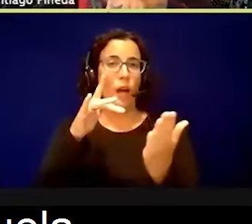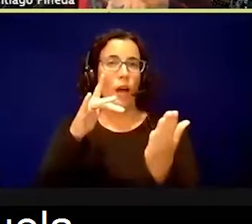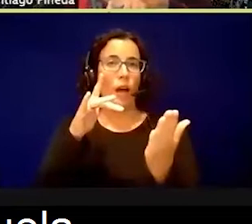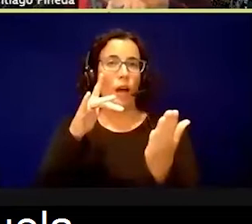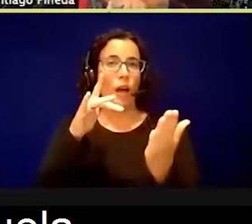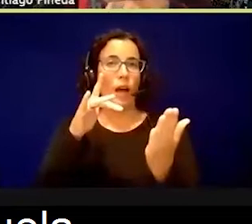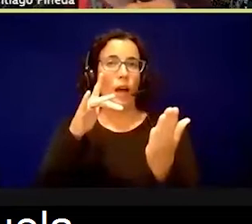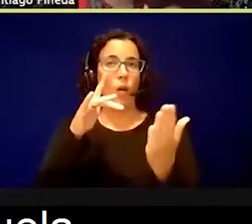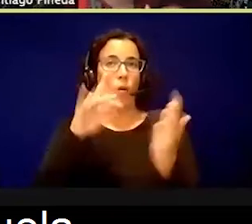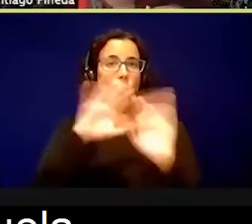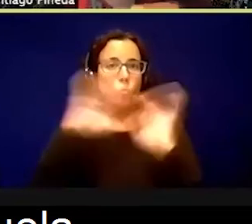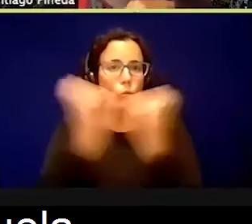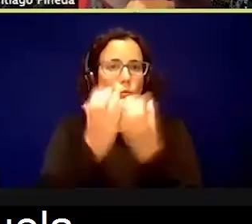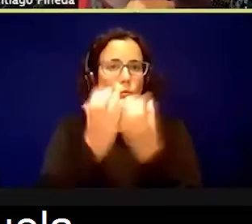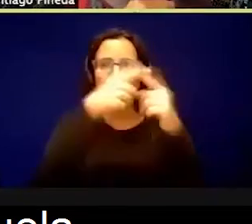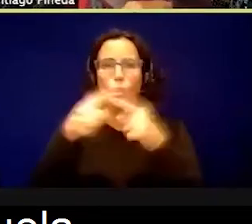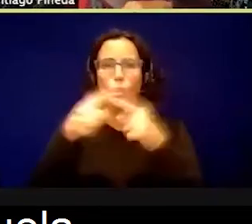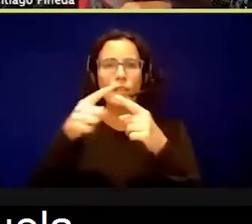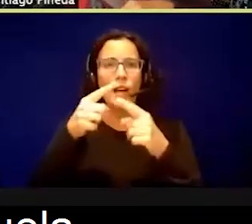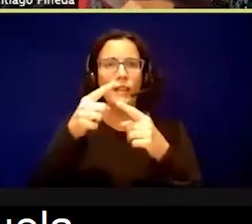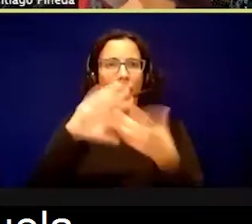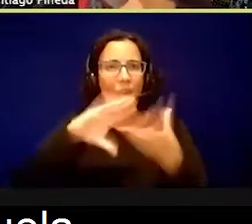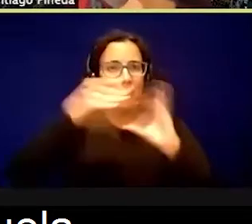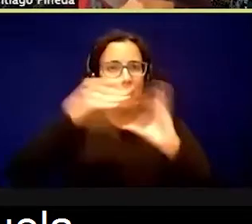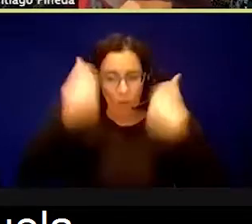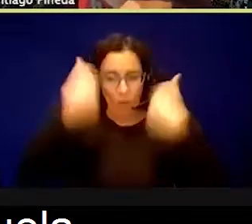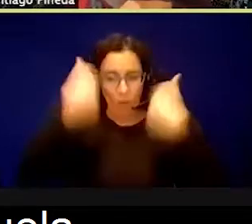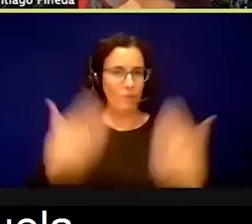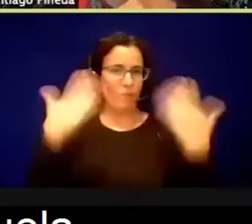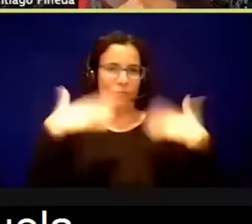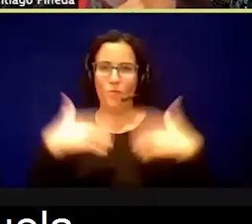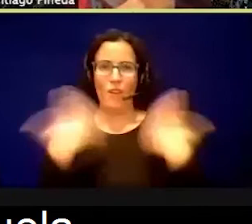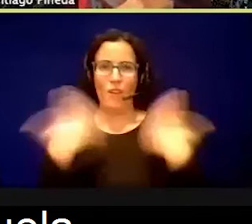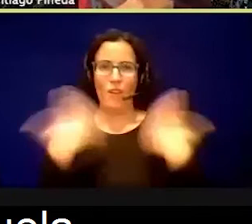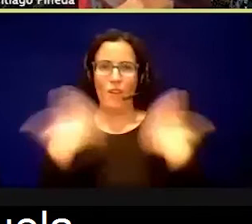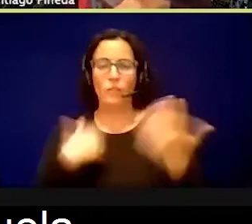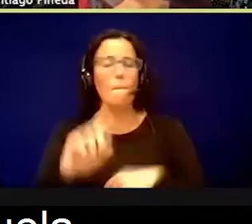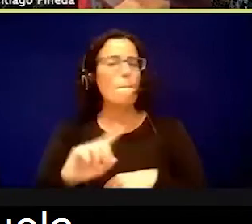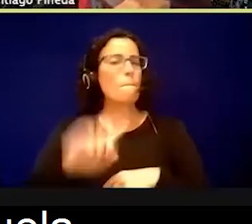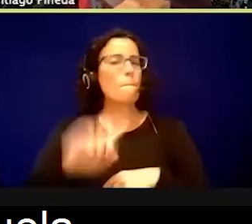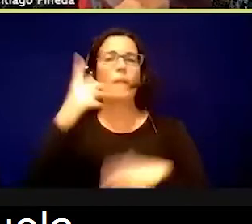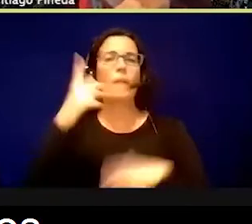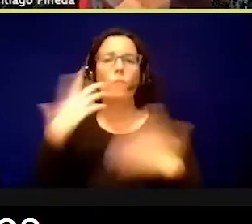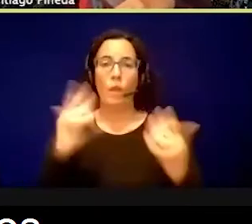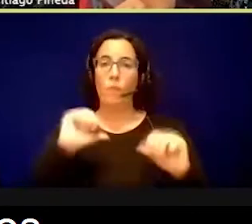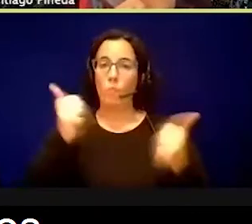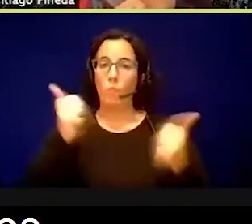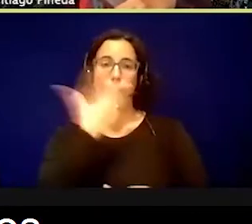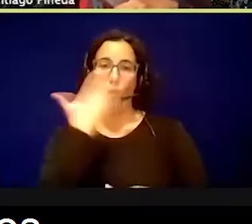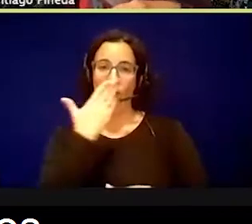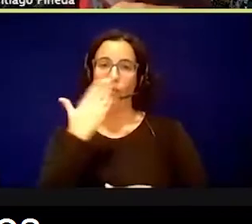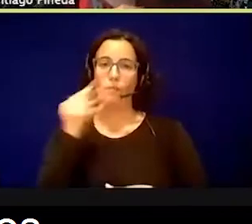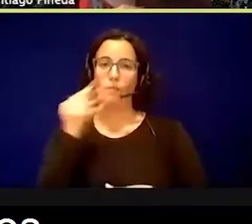Y el primer encuentro fue cuando empecé a la escuela. Yo nací